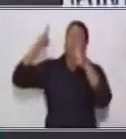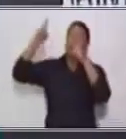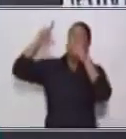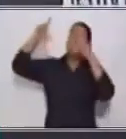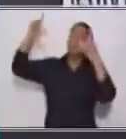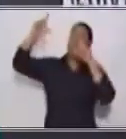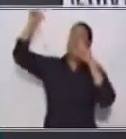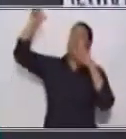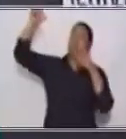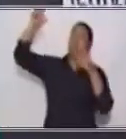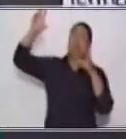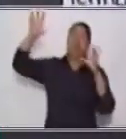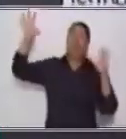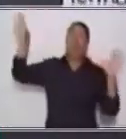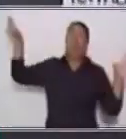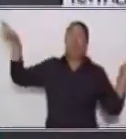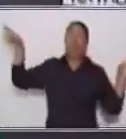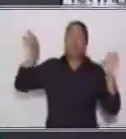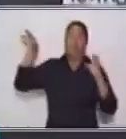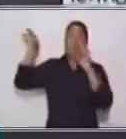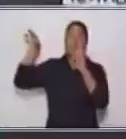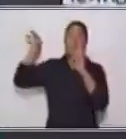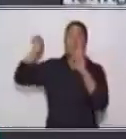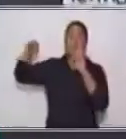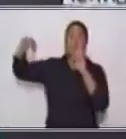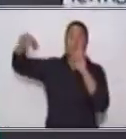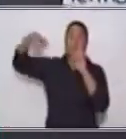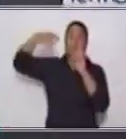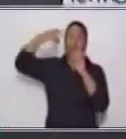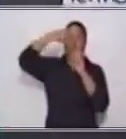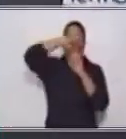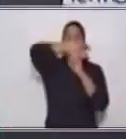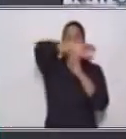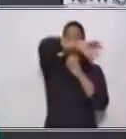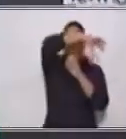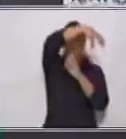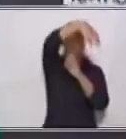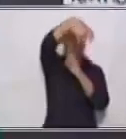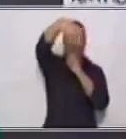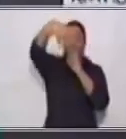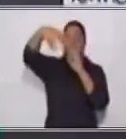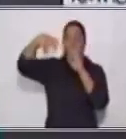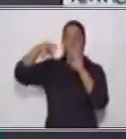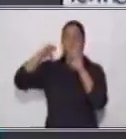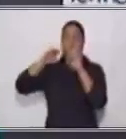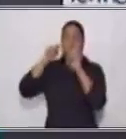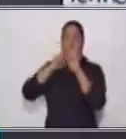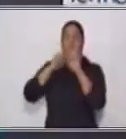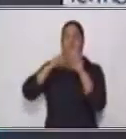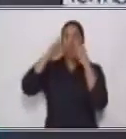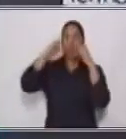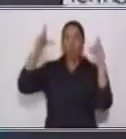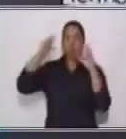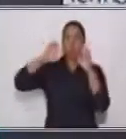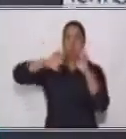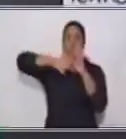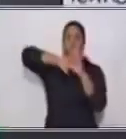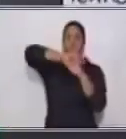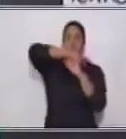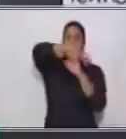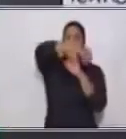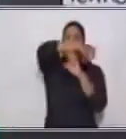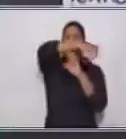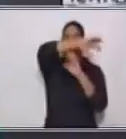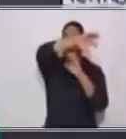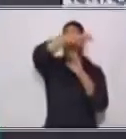a su alrededor a los planetas con sus respectivos satélites, asteroides, cometas y meteoros. Es